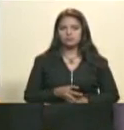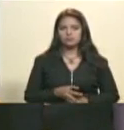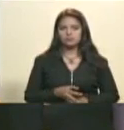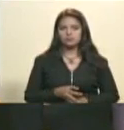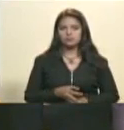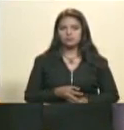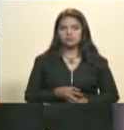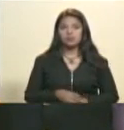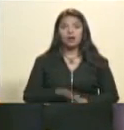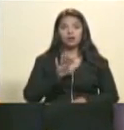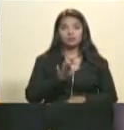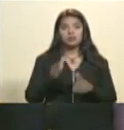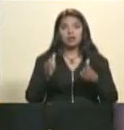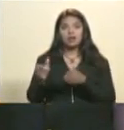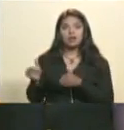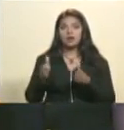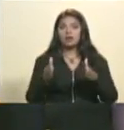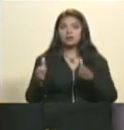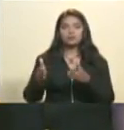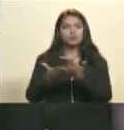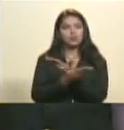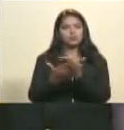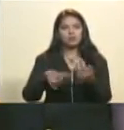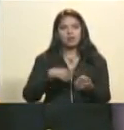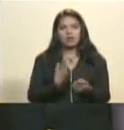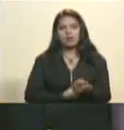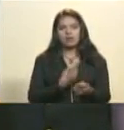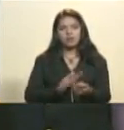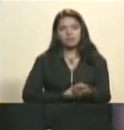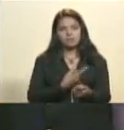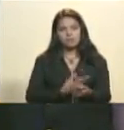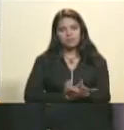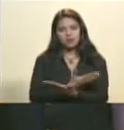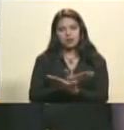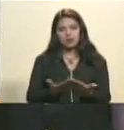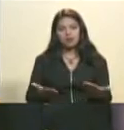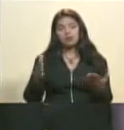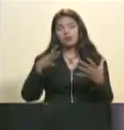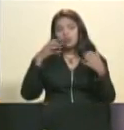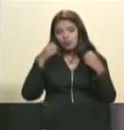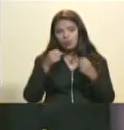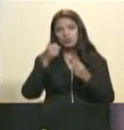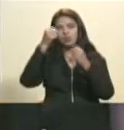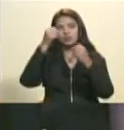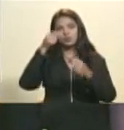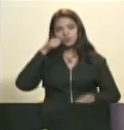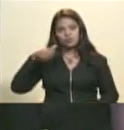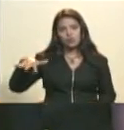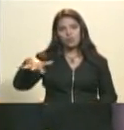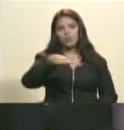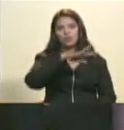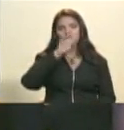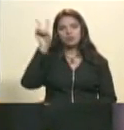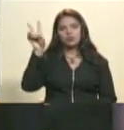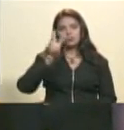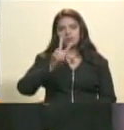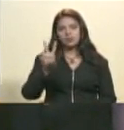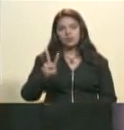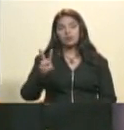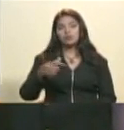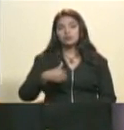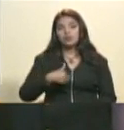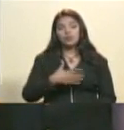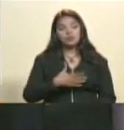Esa es la ruta, queridos hermanos y hermanas de nuestro glorioso pueblo de Venezuela. Yo